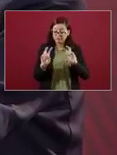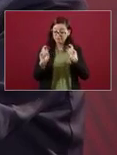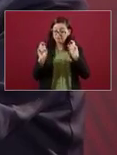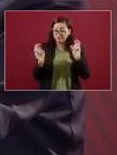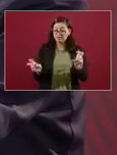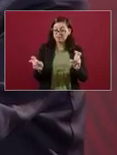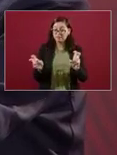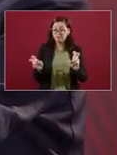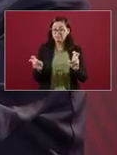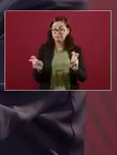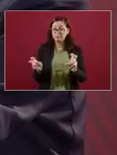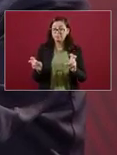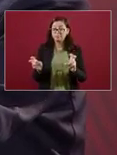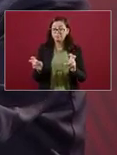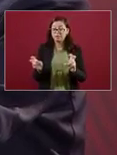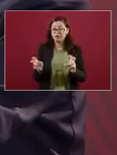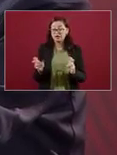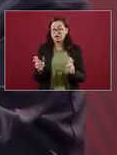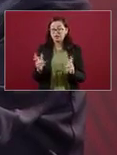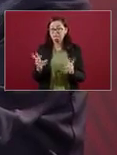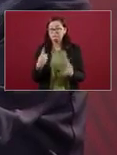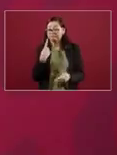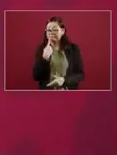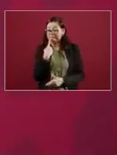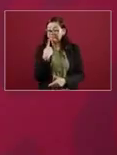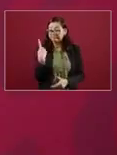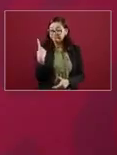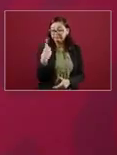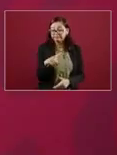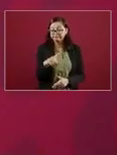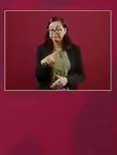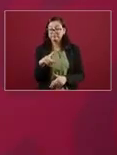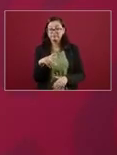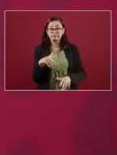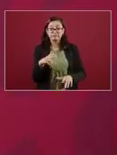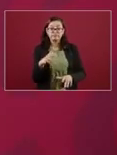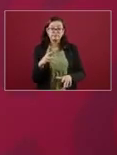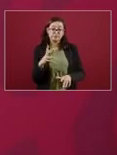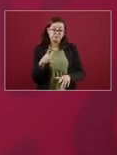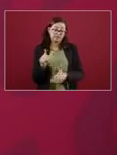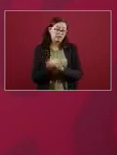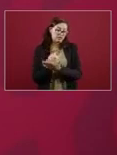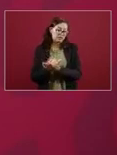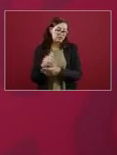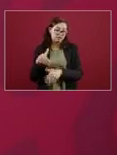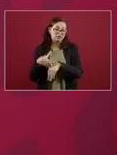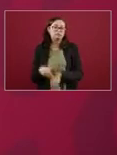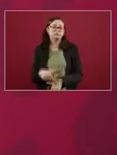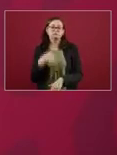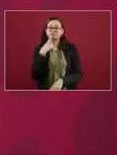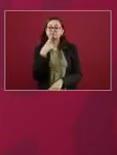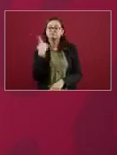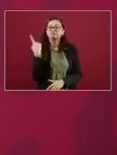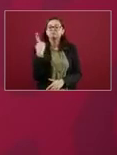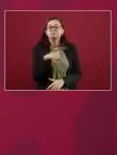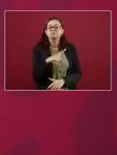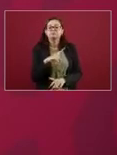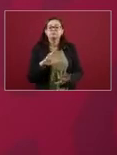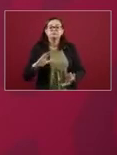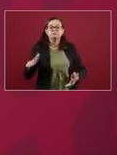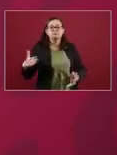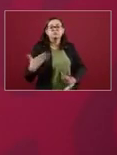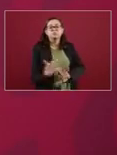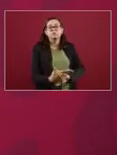el que se inicien procesos de conformidad con la ley en contra de